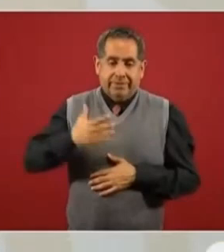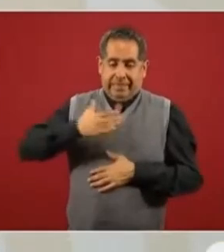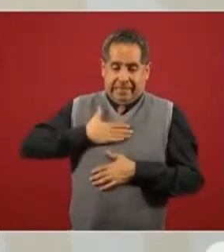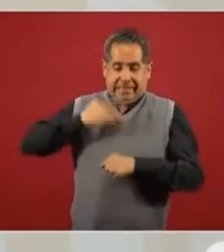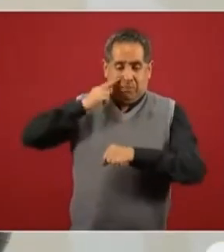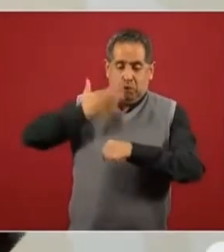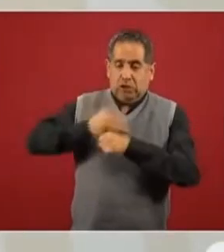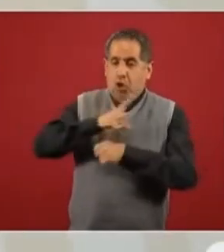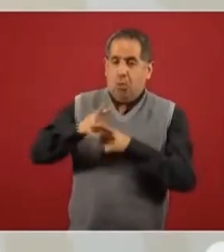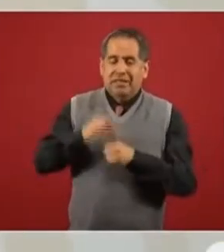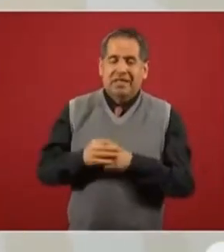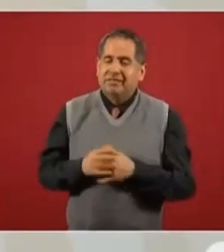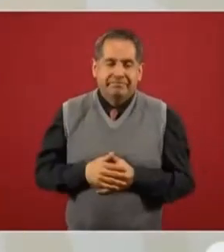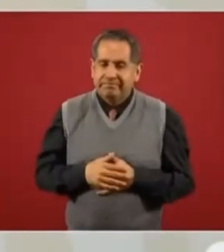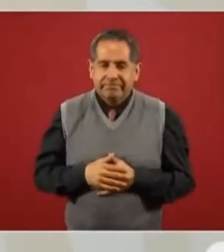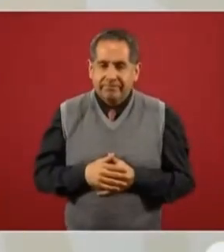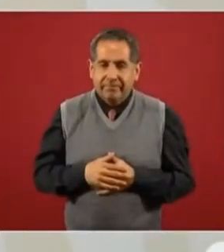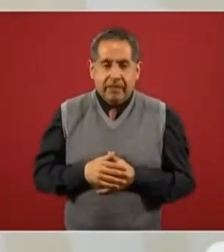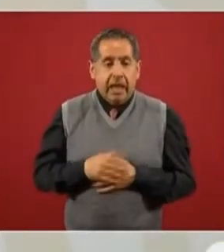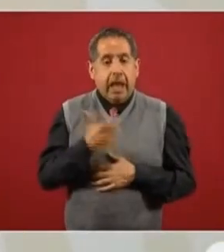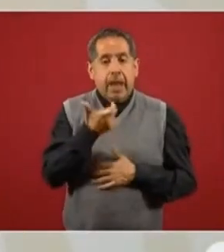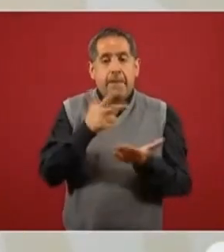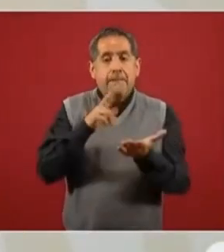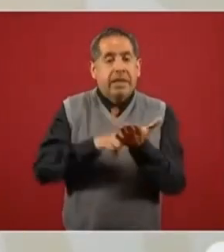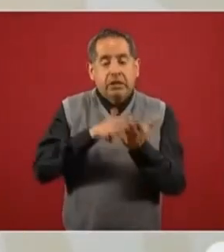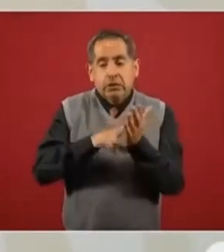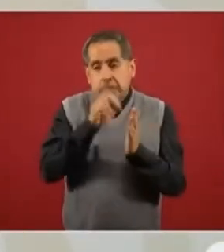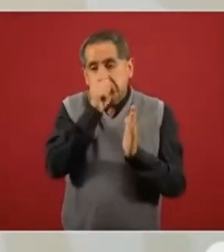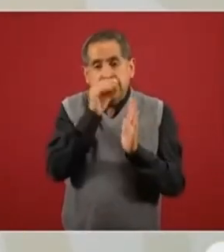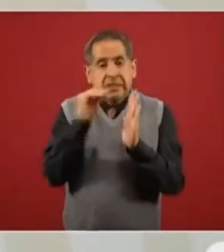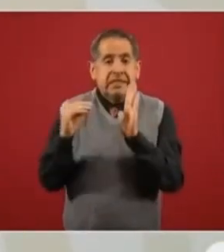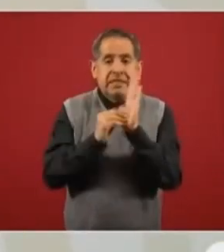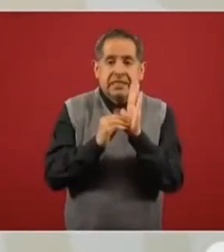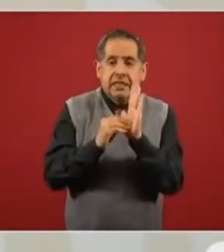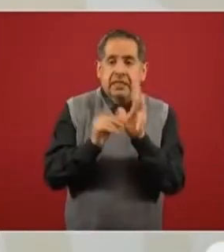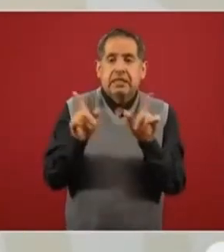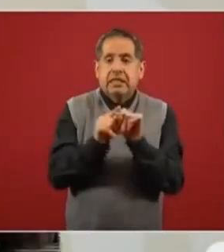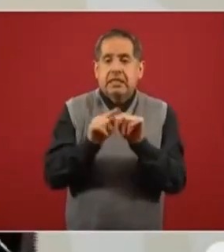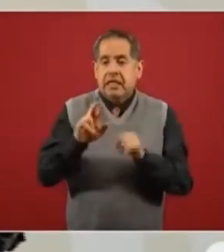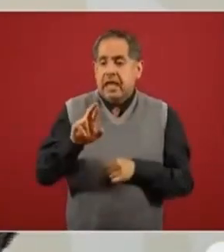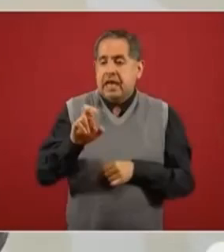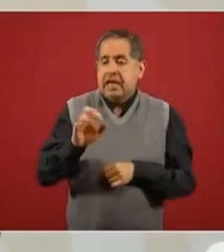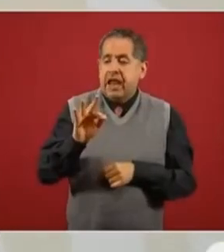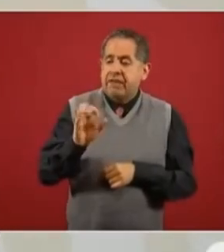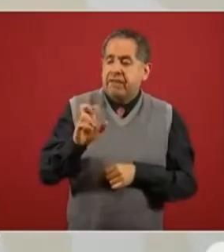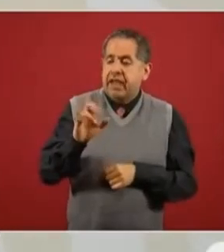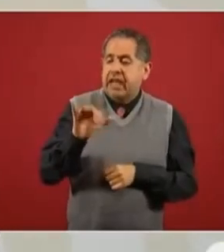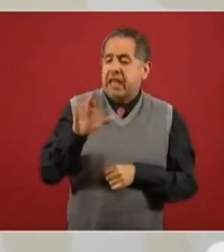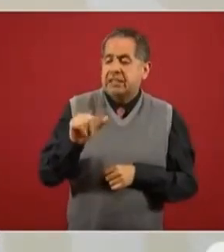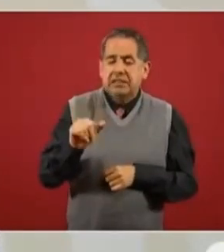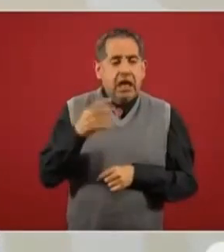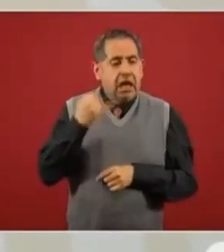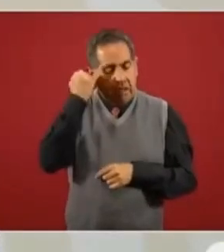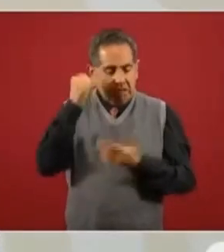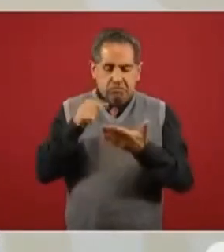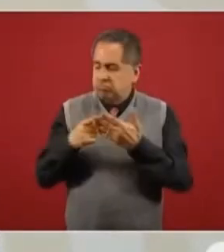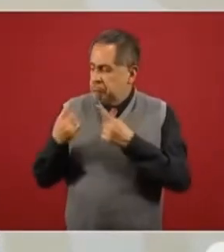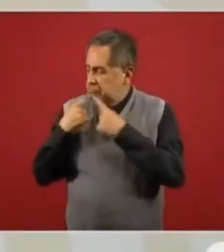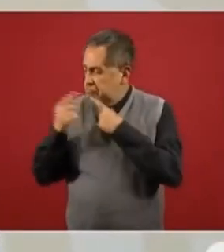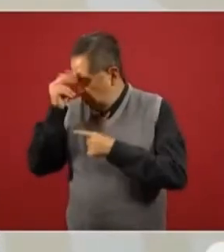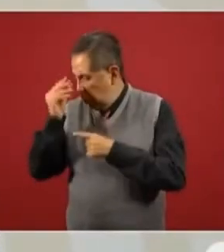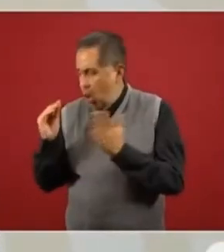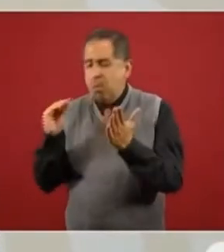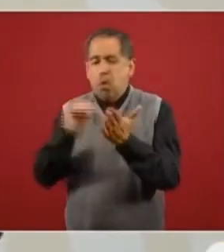directa. El establecimiento de precios de referencia es, como el nombre lo indica, de referencia, es decir, cuál es el precio que